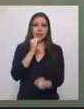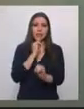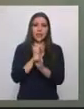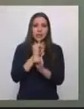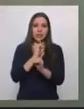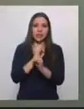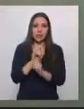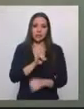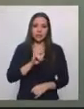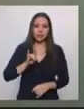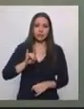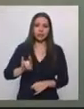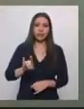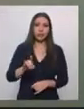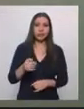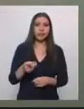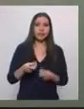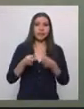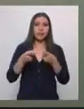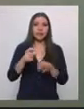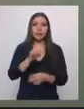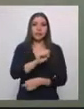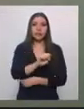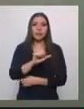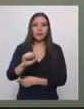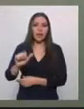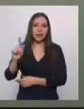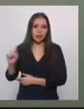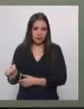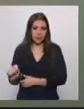del SAT. Es importante que también lo conozcan y